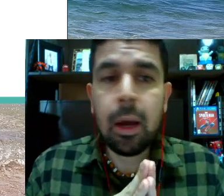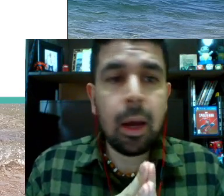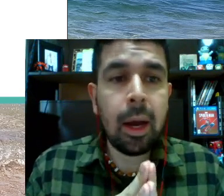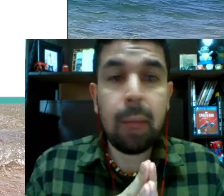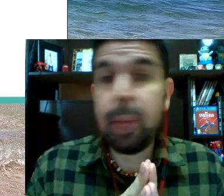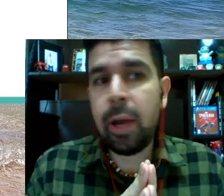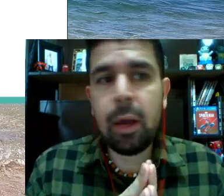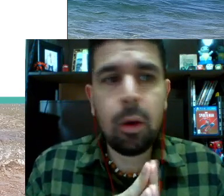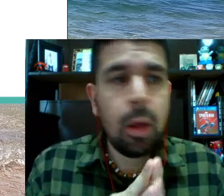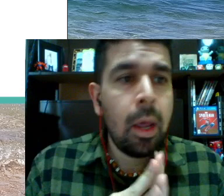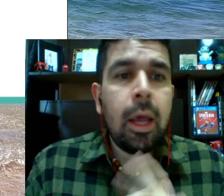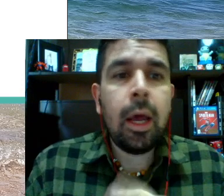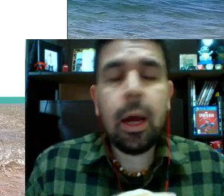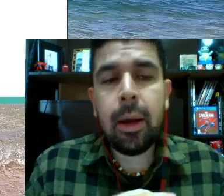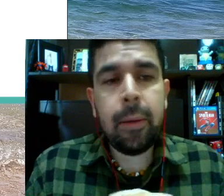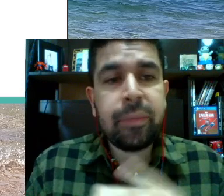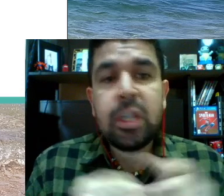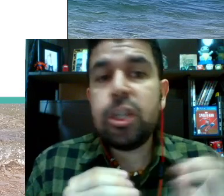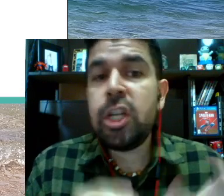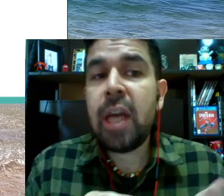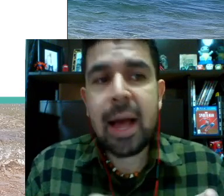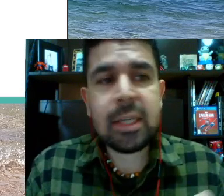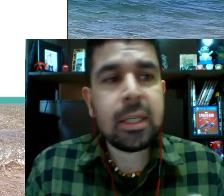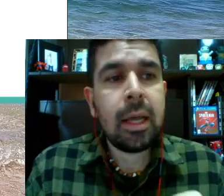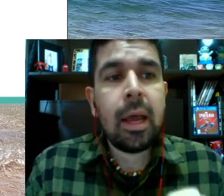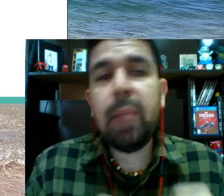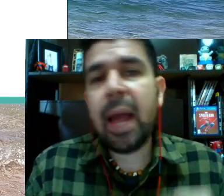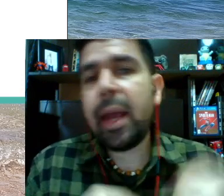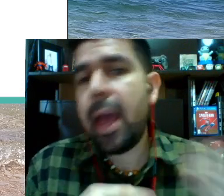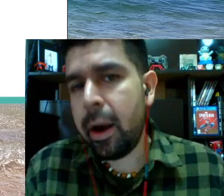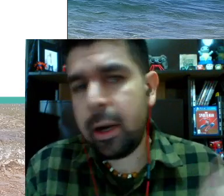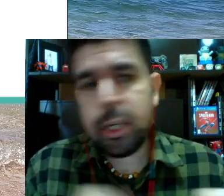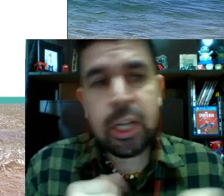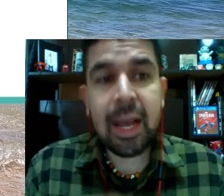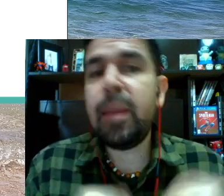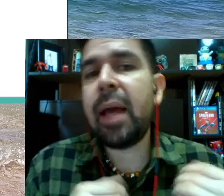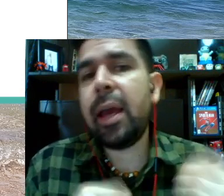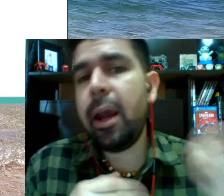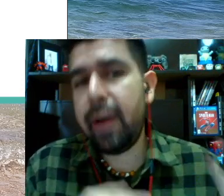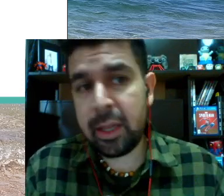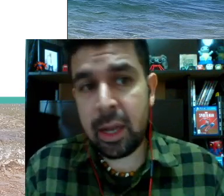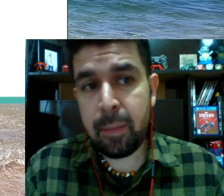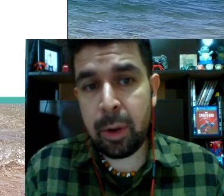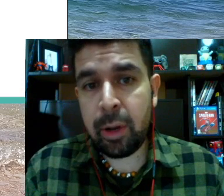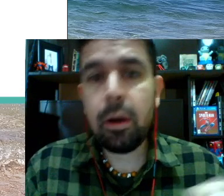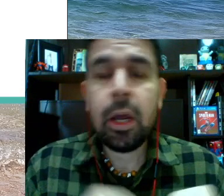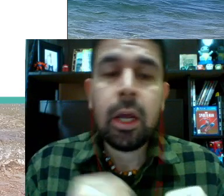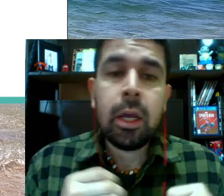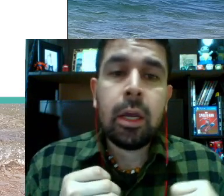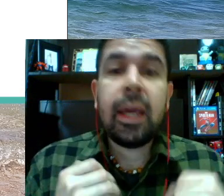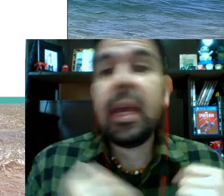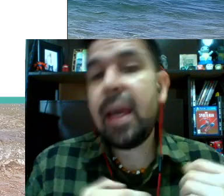a pelo negro y chicas black eyed chicas black decker ella tiene el pelo negro